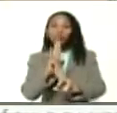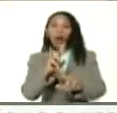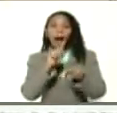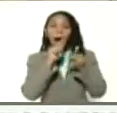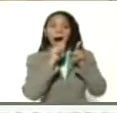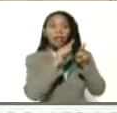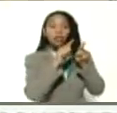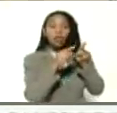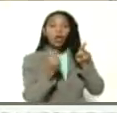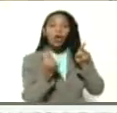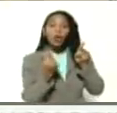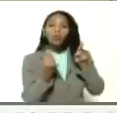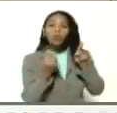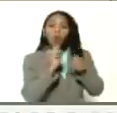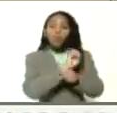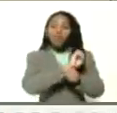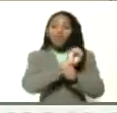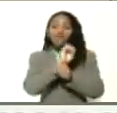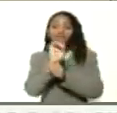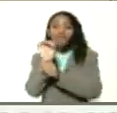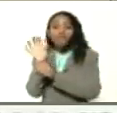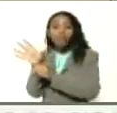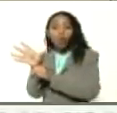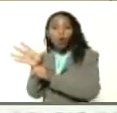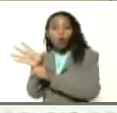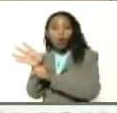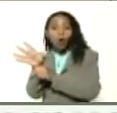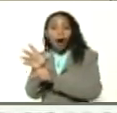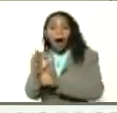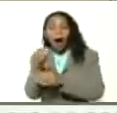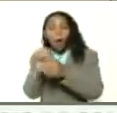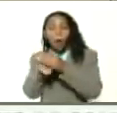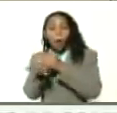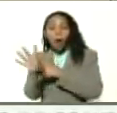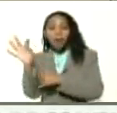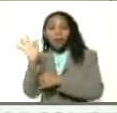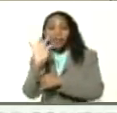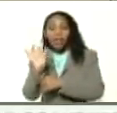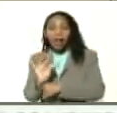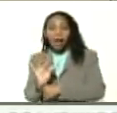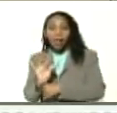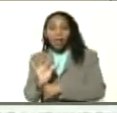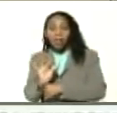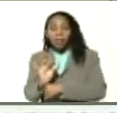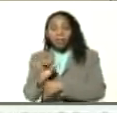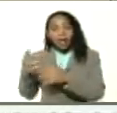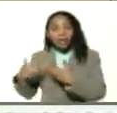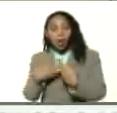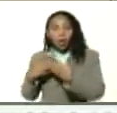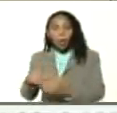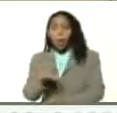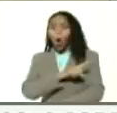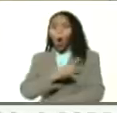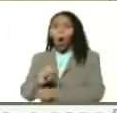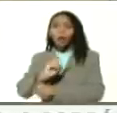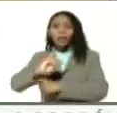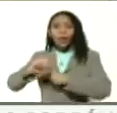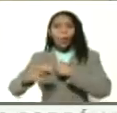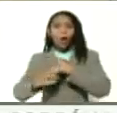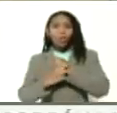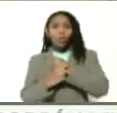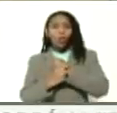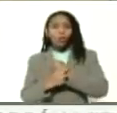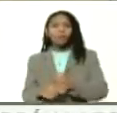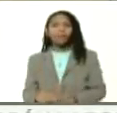esos recursos fueron transferidos a la Reserva Federal de los Estados Unidos por orden del señor Juan Guaidó.